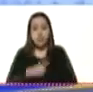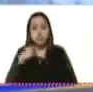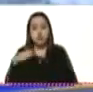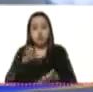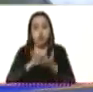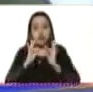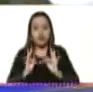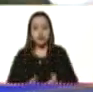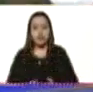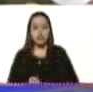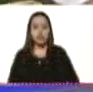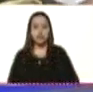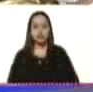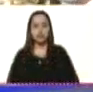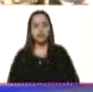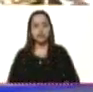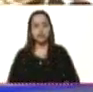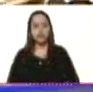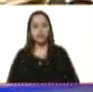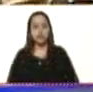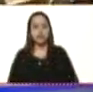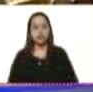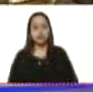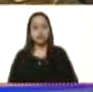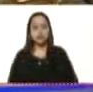física en la Villa del Rosario.